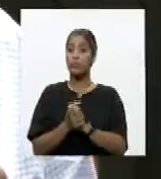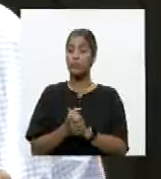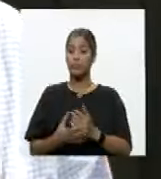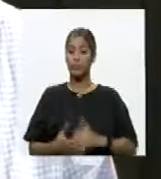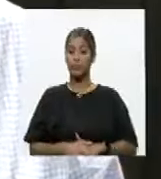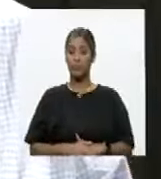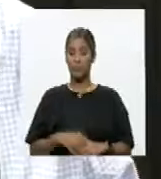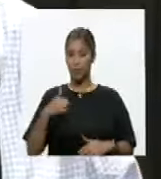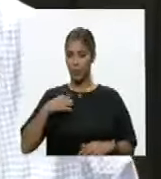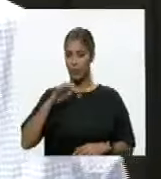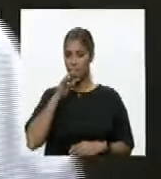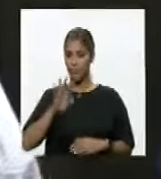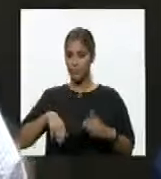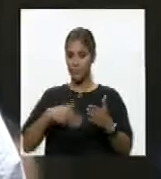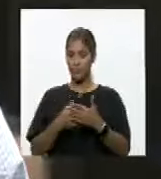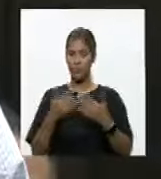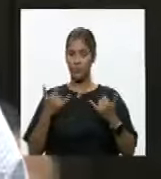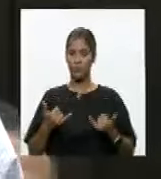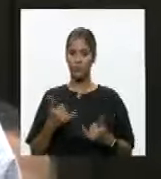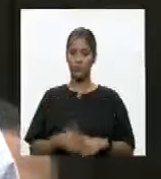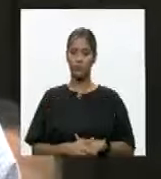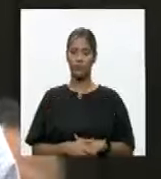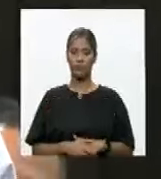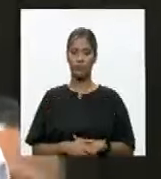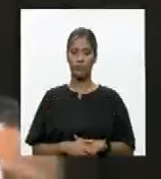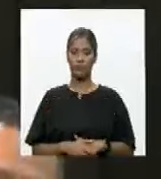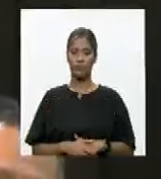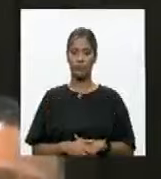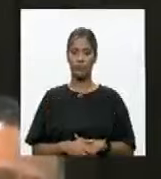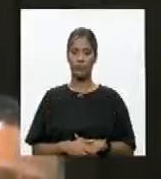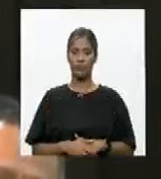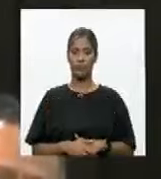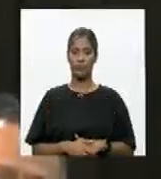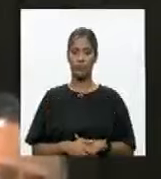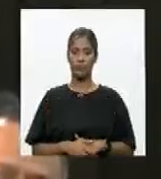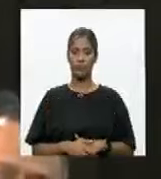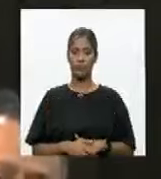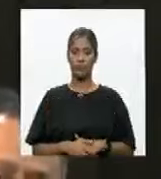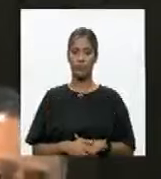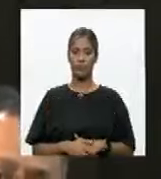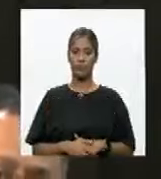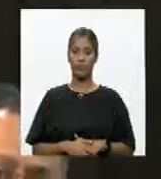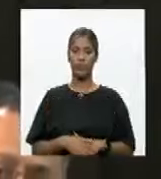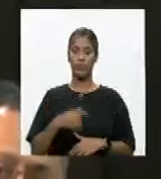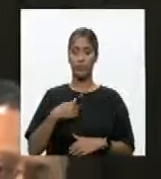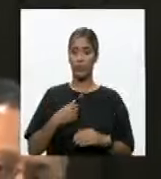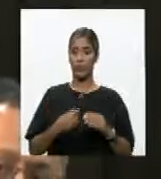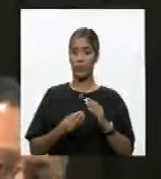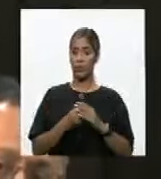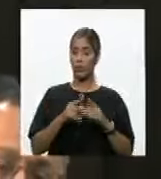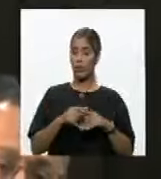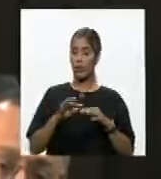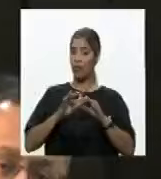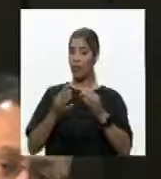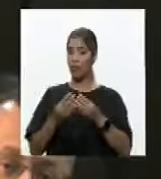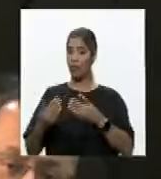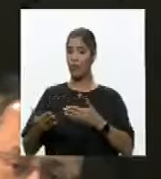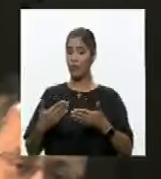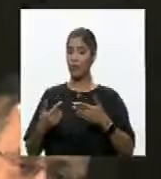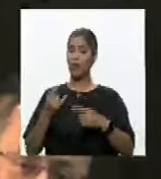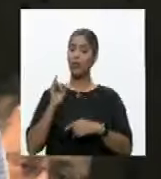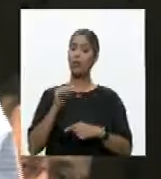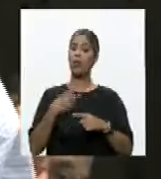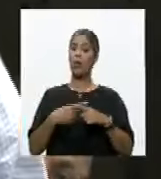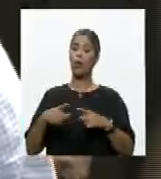La conservo hasta el día de hoy. Hasta el día de hoy conservo esa relación con la familia y con